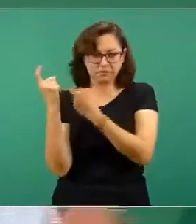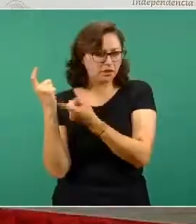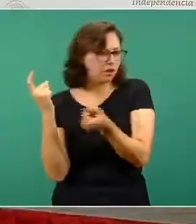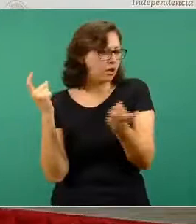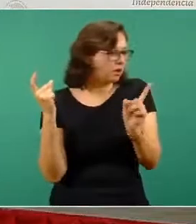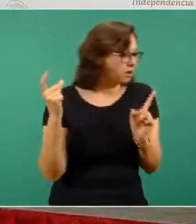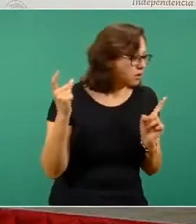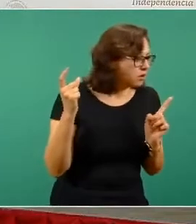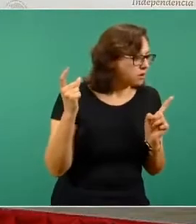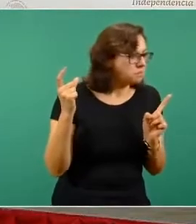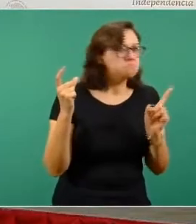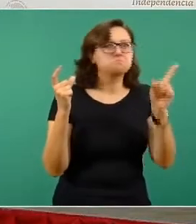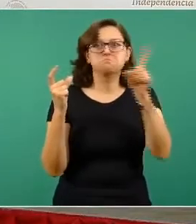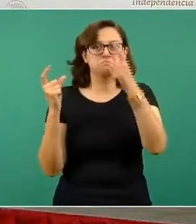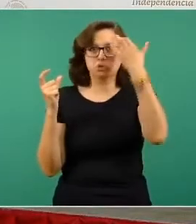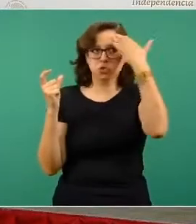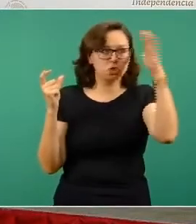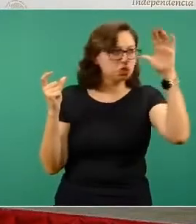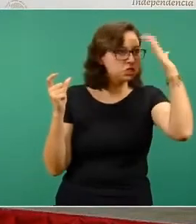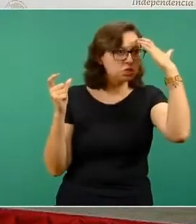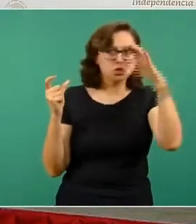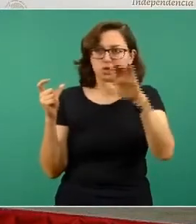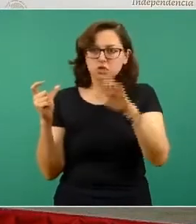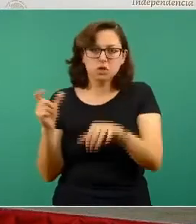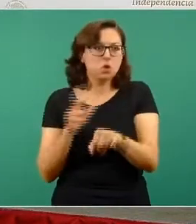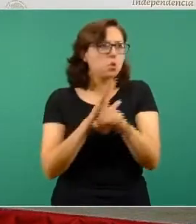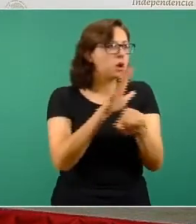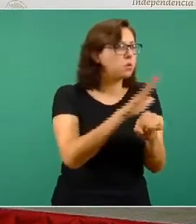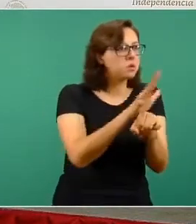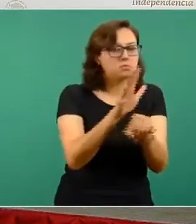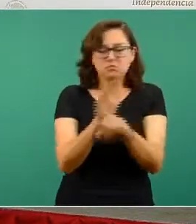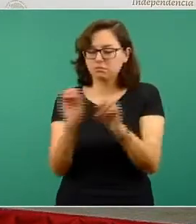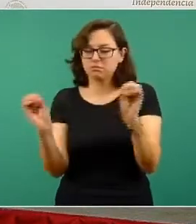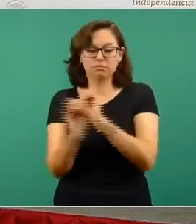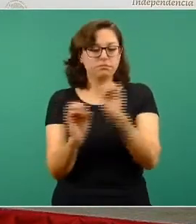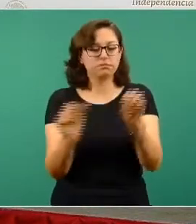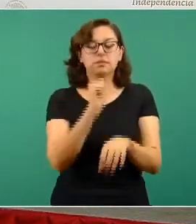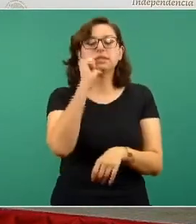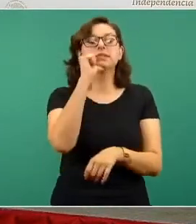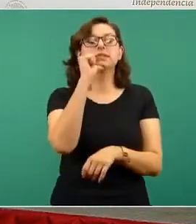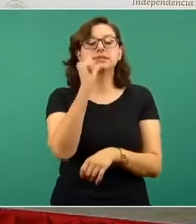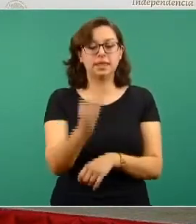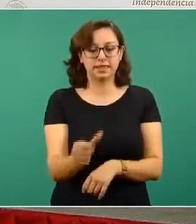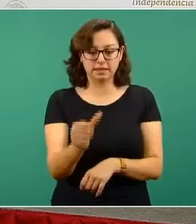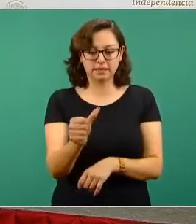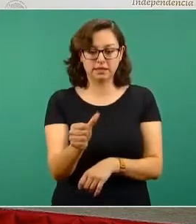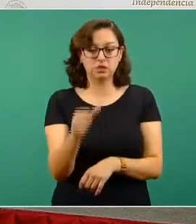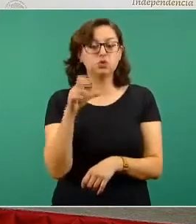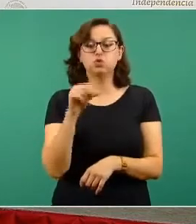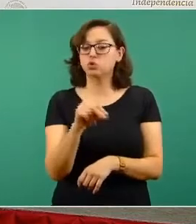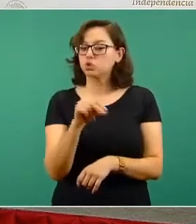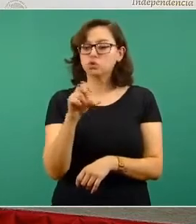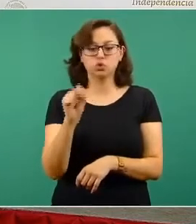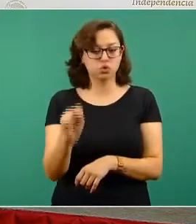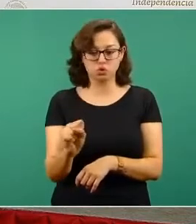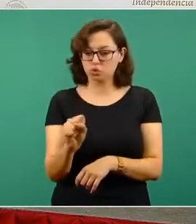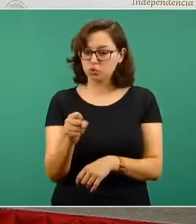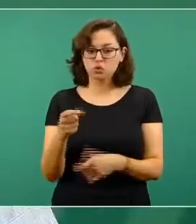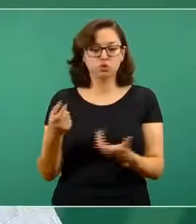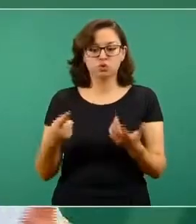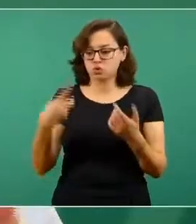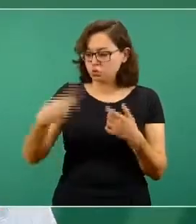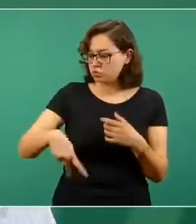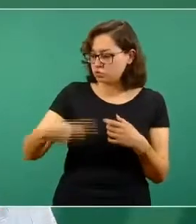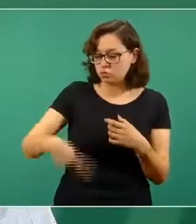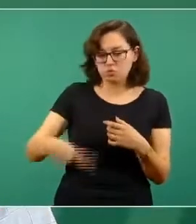a ninguno de los lotes o de las vacunas que en su momento pasaron por las revisiones tanto de ingreso al